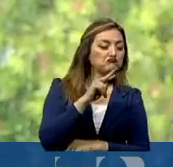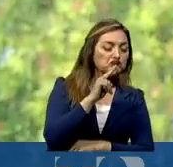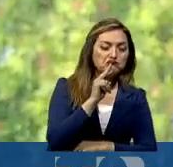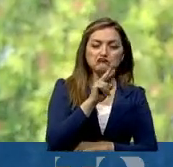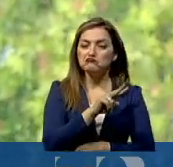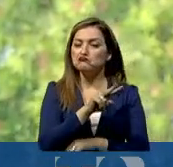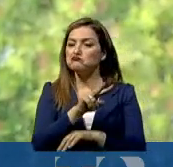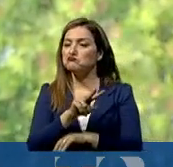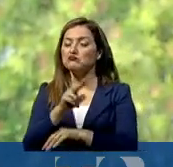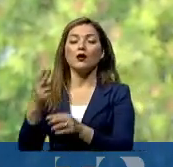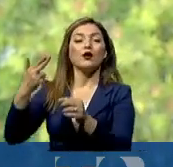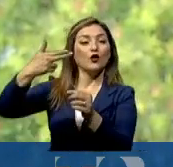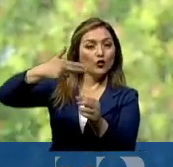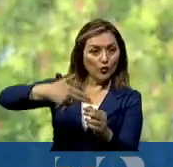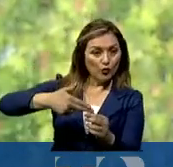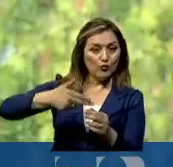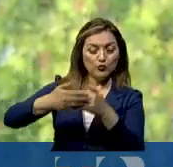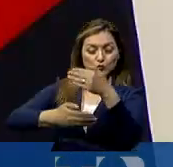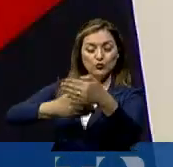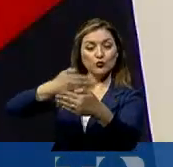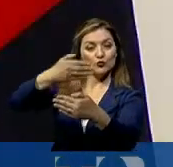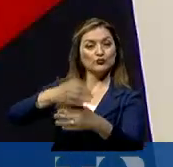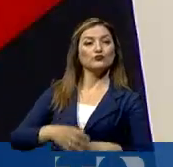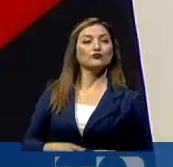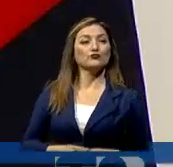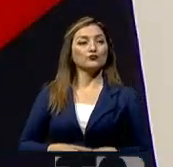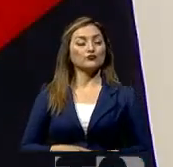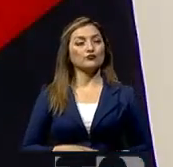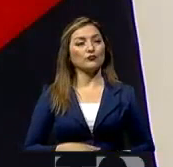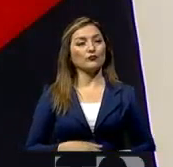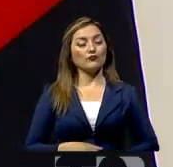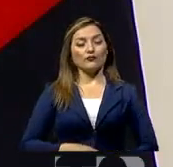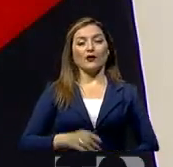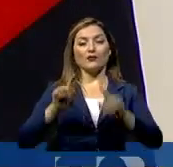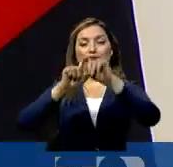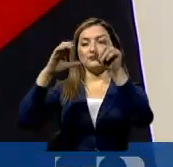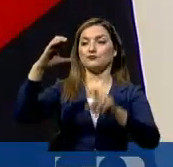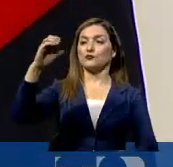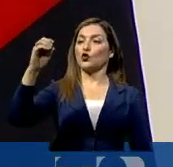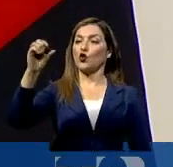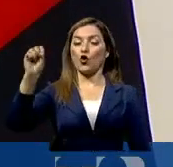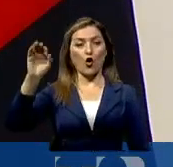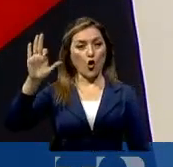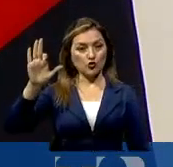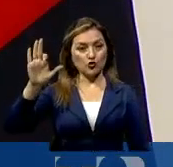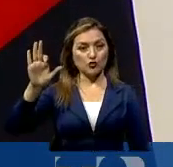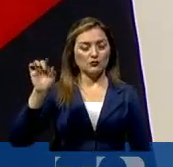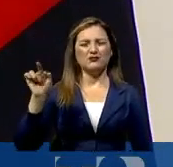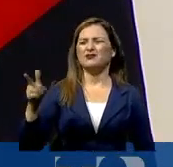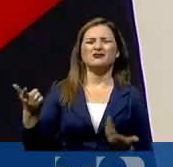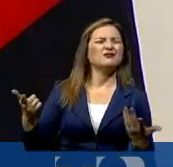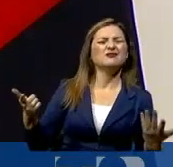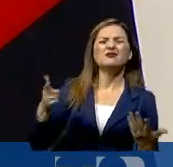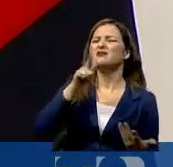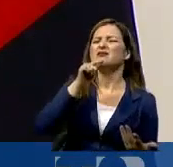participar en todo el proceso esta empresa cost y transparencia va a estar en cada una de las etapas